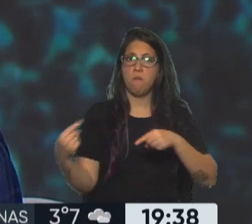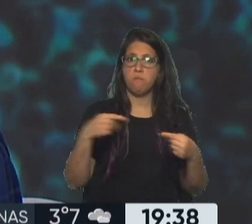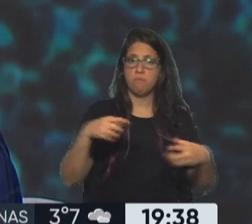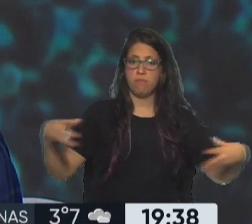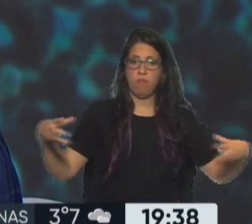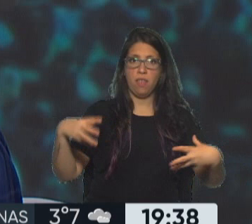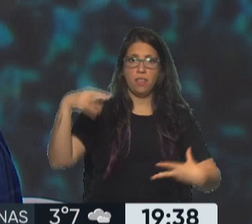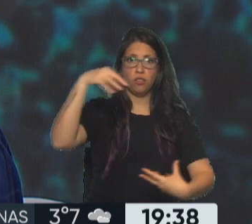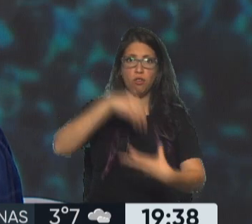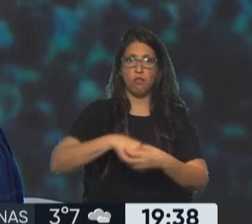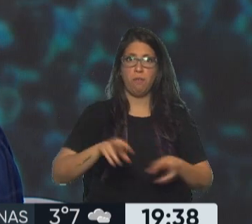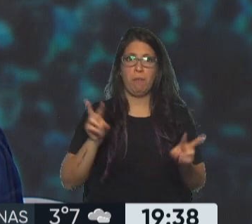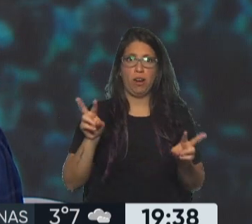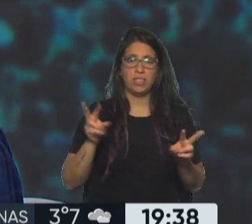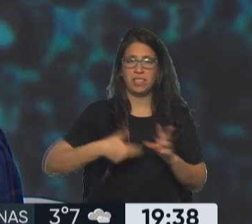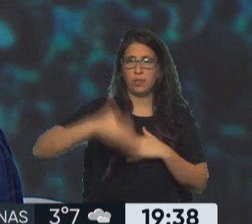considerados